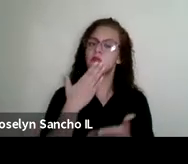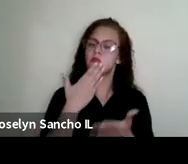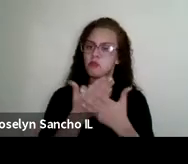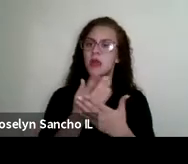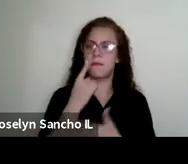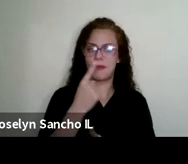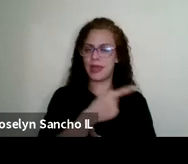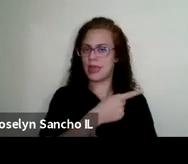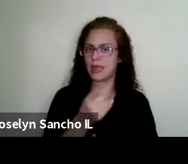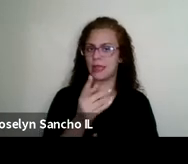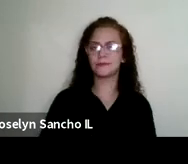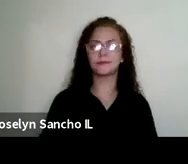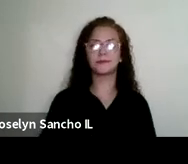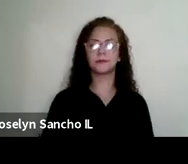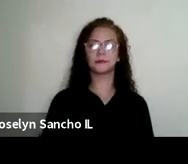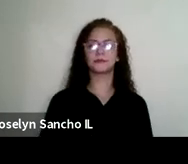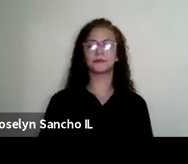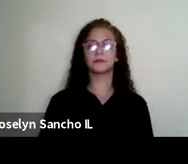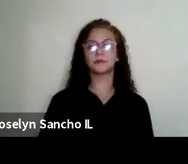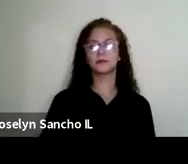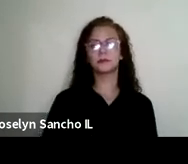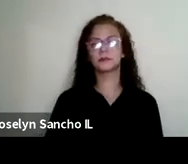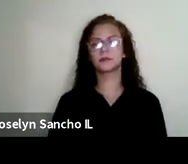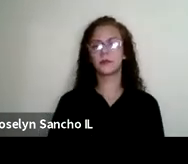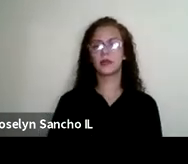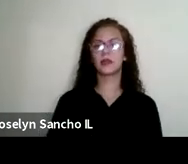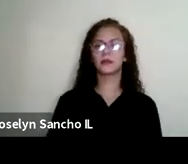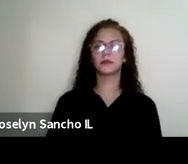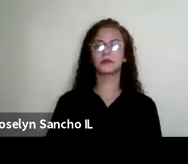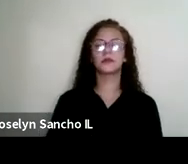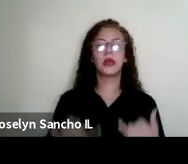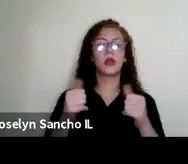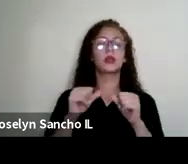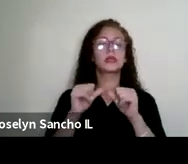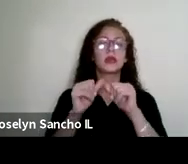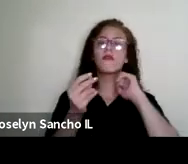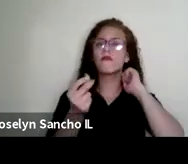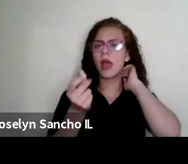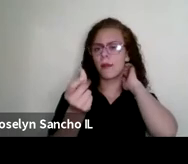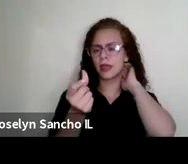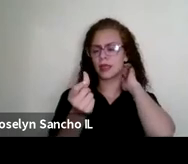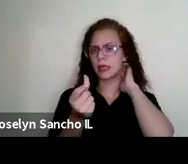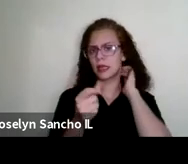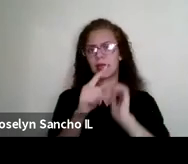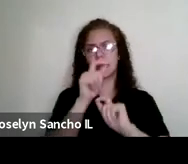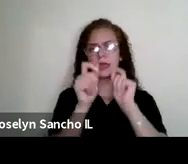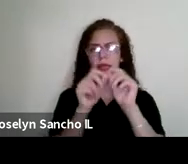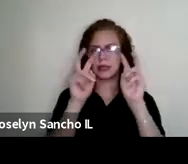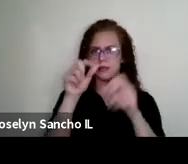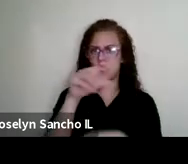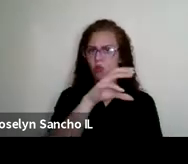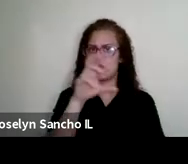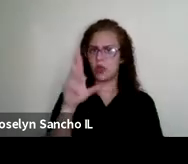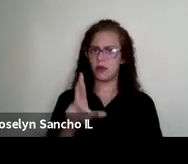apropiados para ellas. Vamos a seguir rápidamente con algunos datos ya específicamente en Costa Rica.